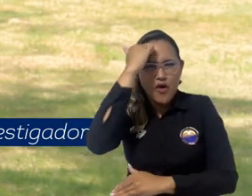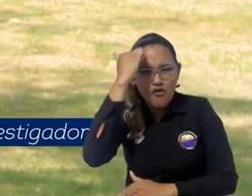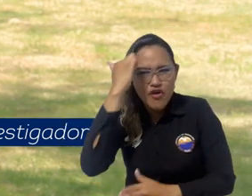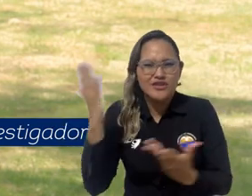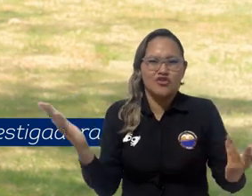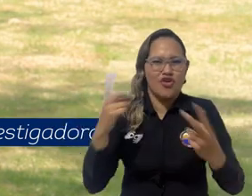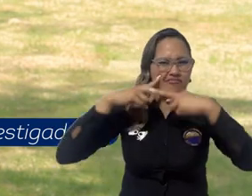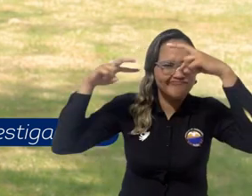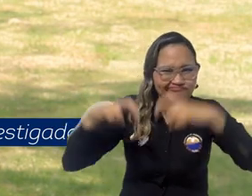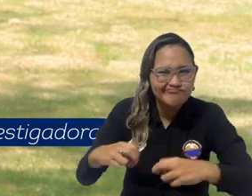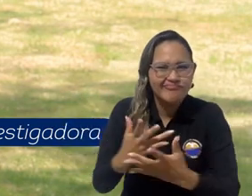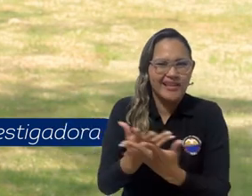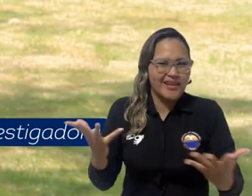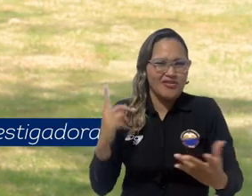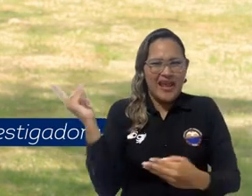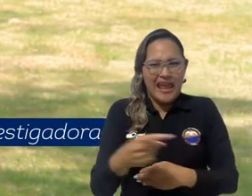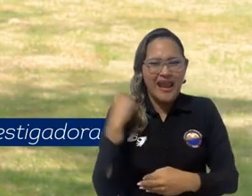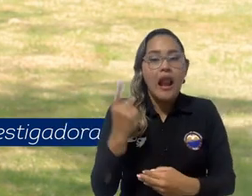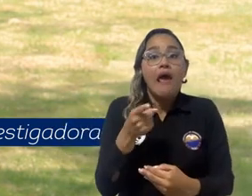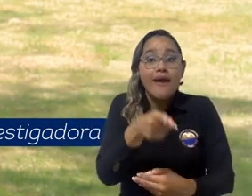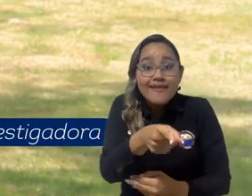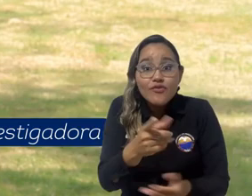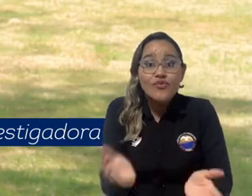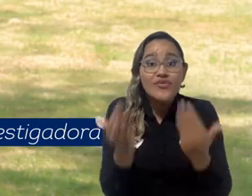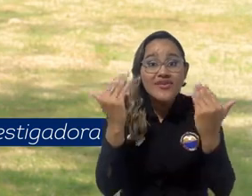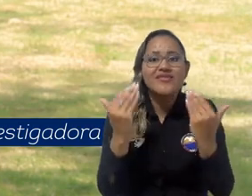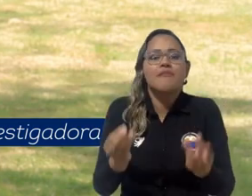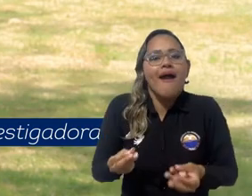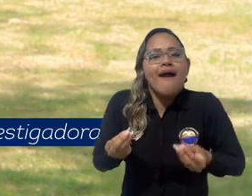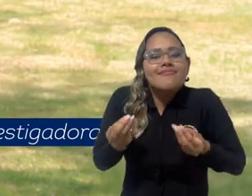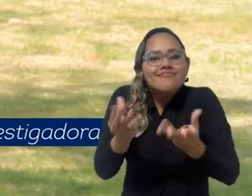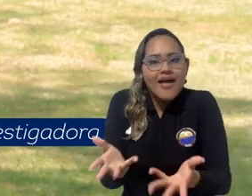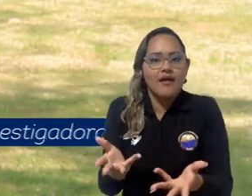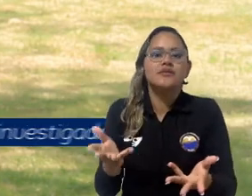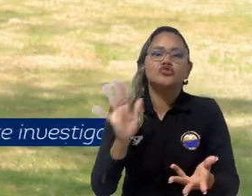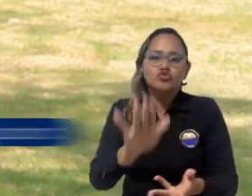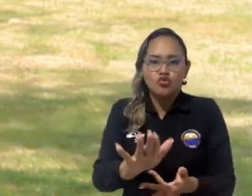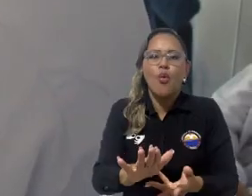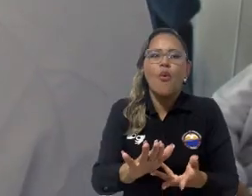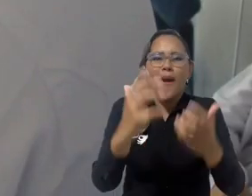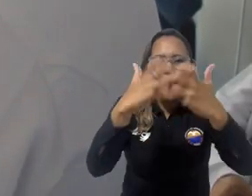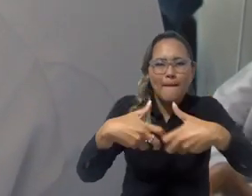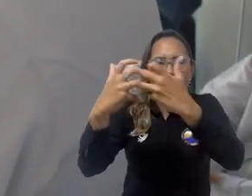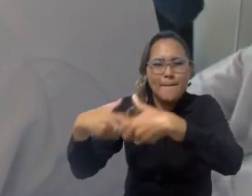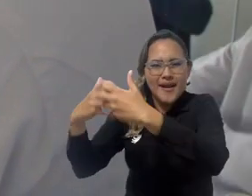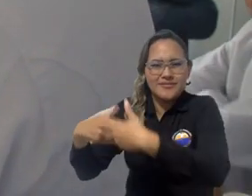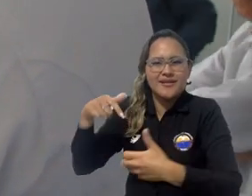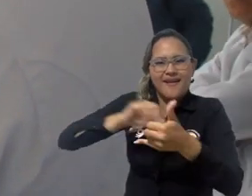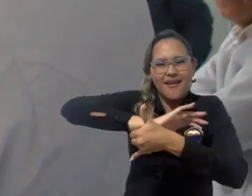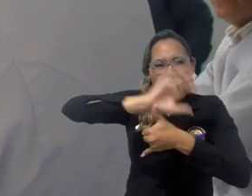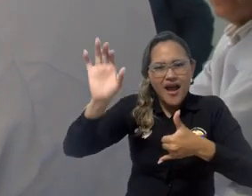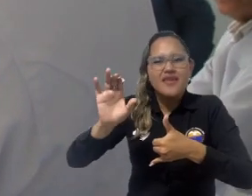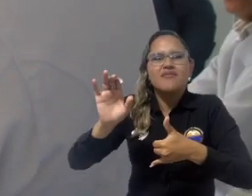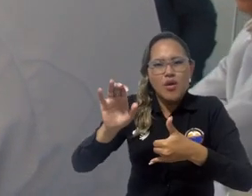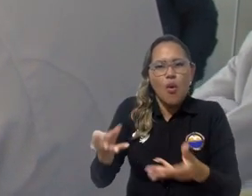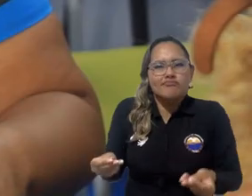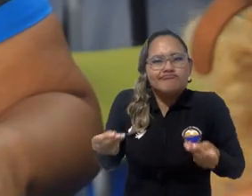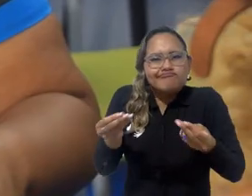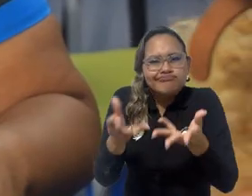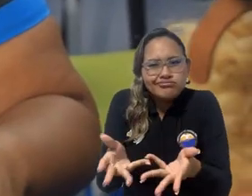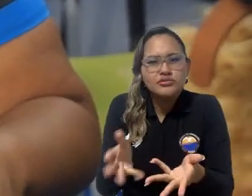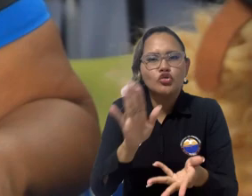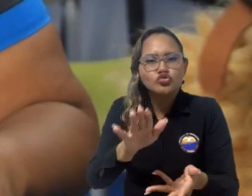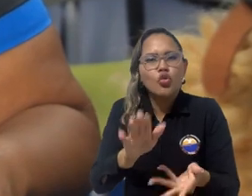academia y la investigación podemos contribuir al tejido empresarial de la región Caribe y de las empresas que en estos momentos tienen